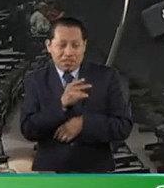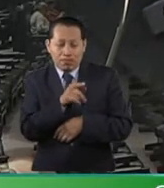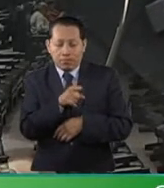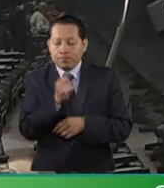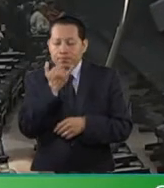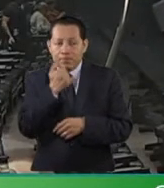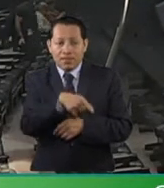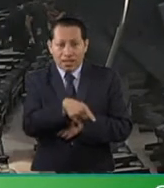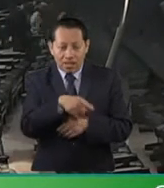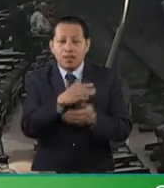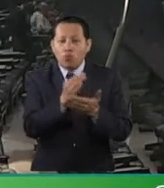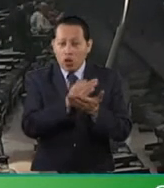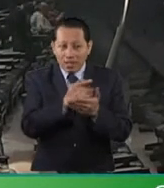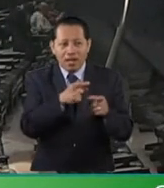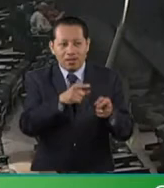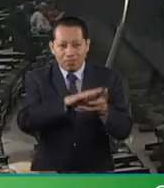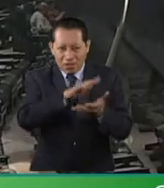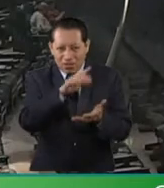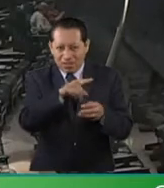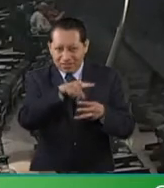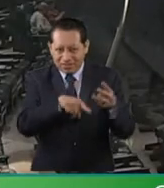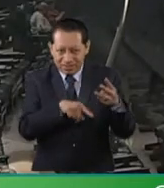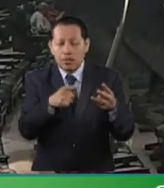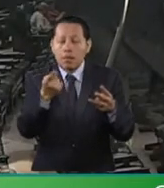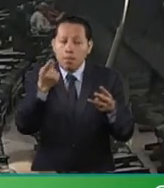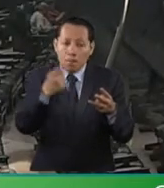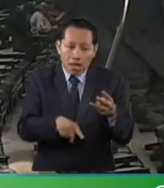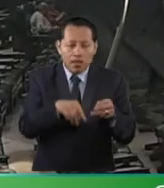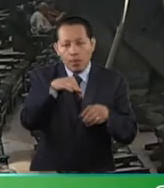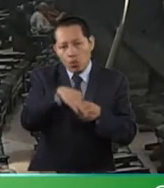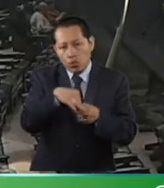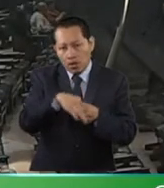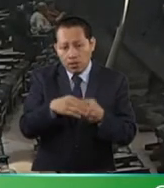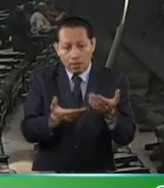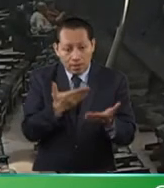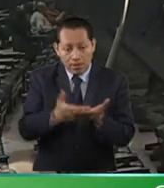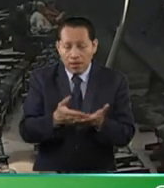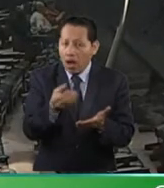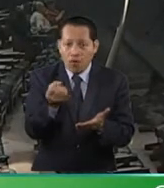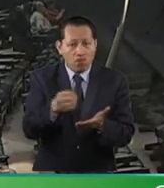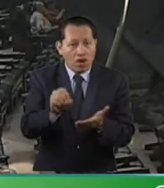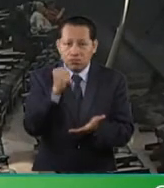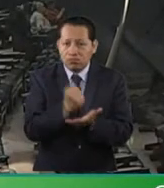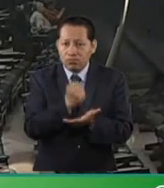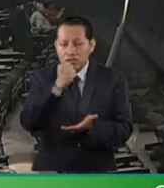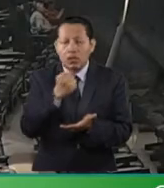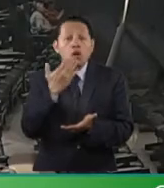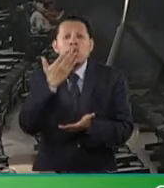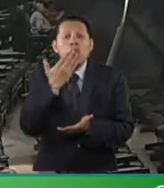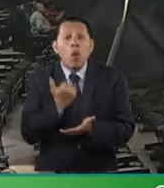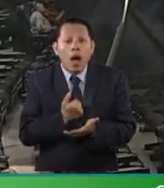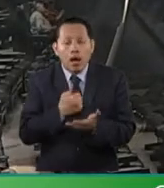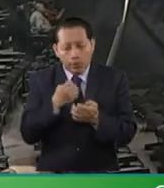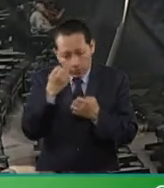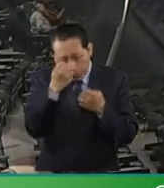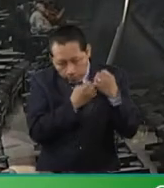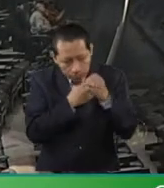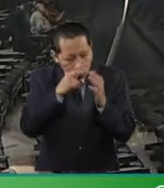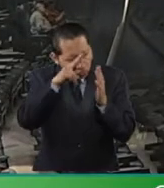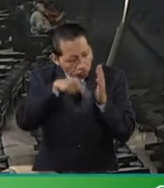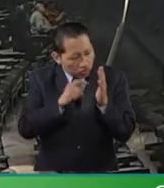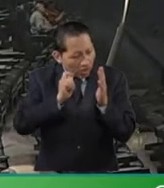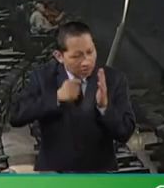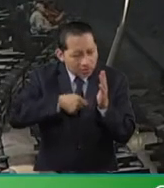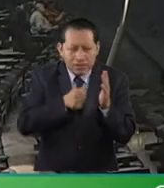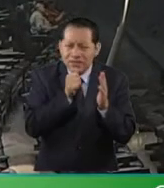revisar y conocer las reformas que se están proponiendo, sin el menor recato y adoptando una actitud